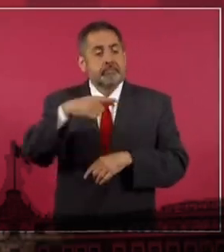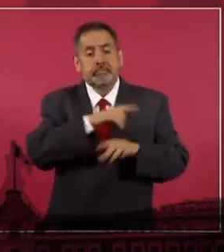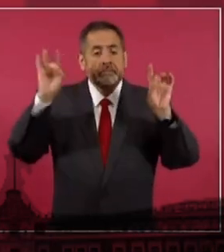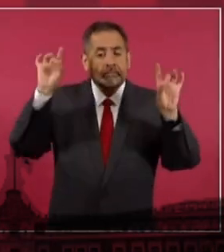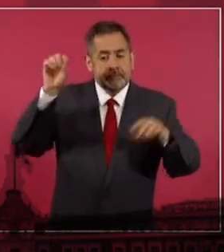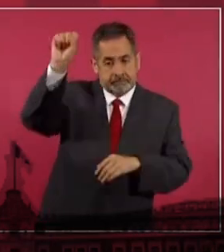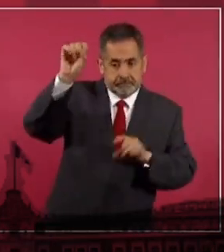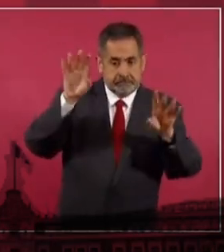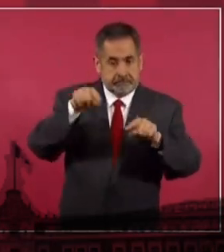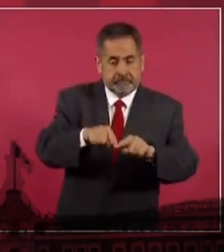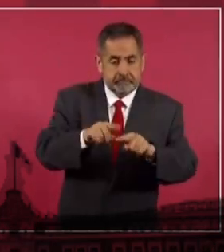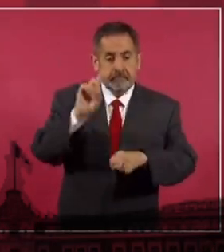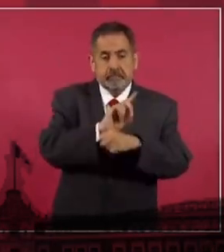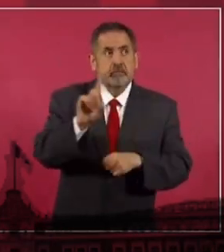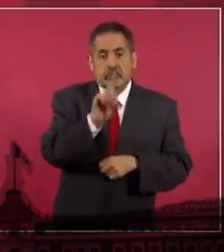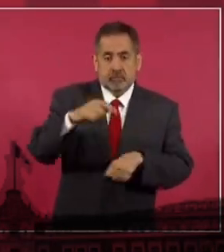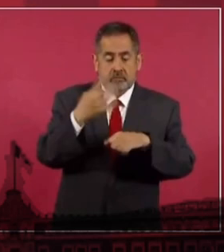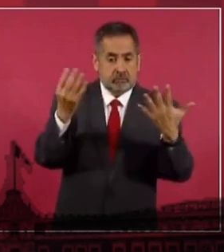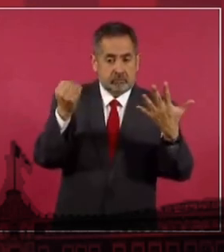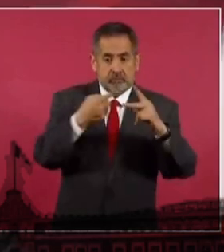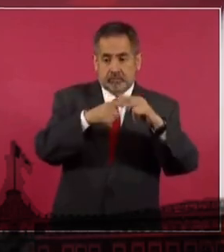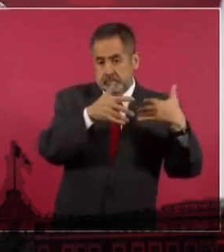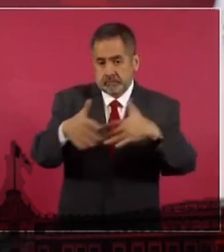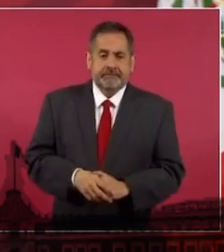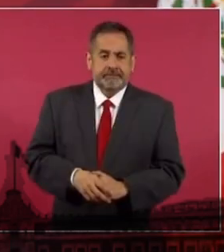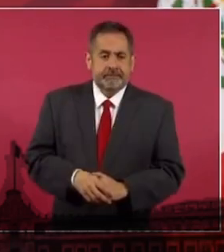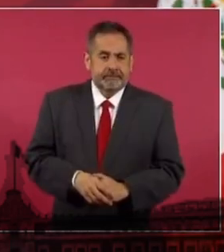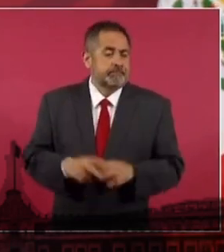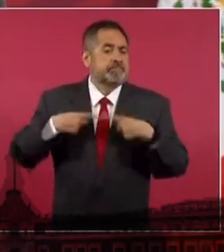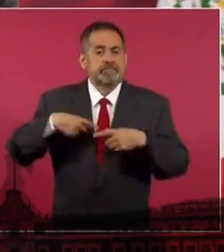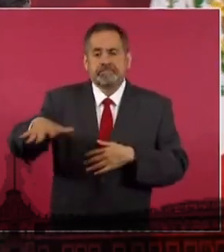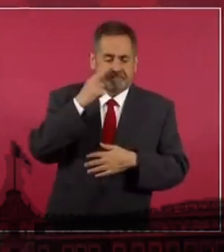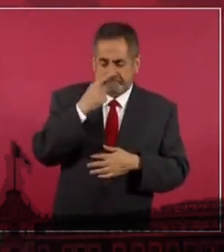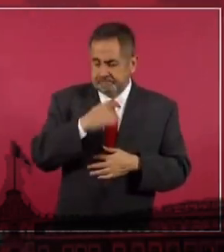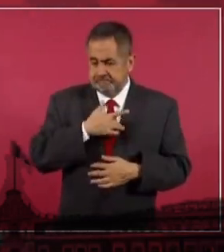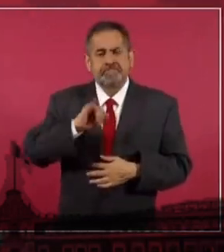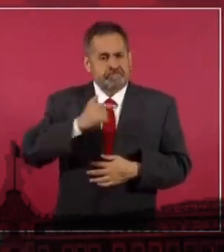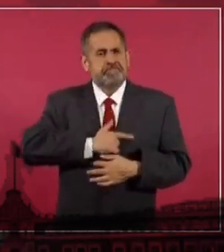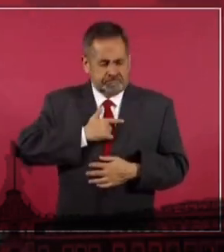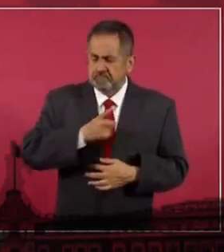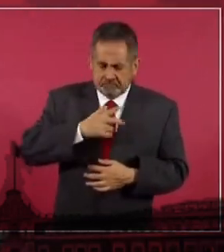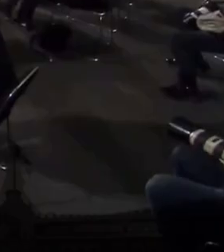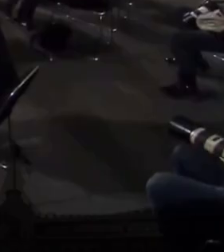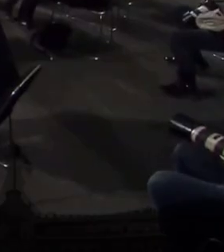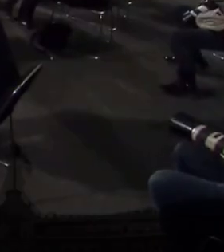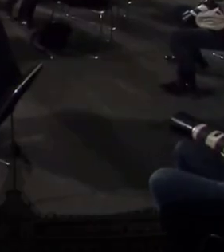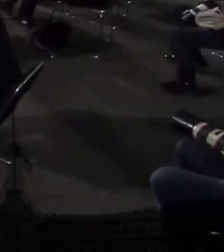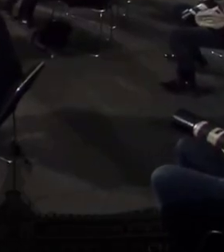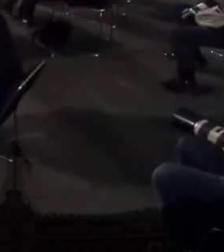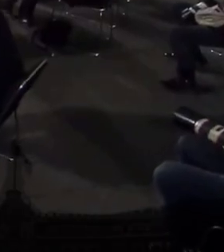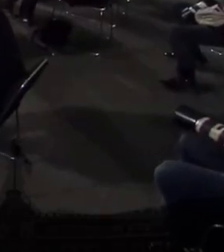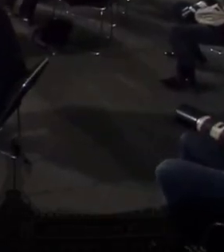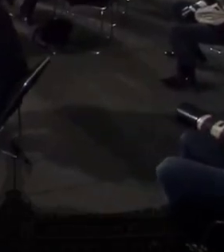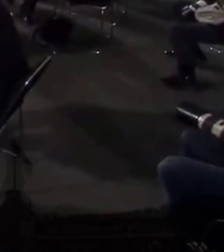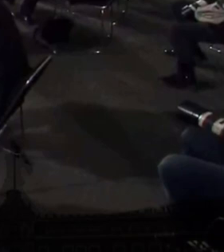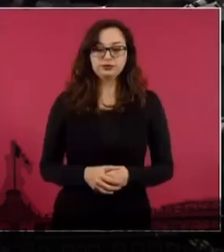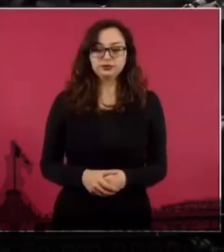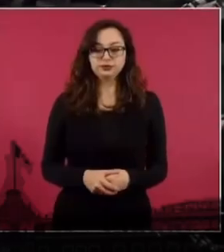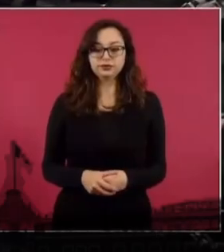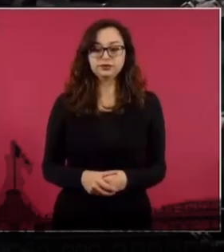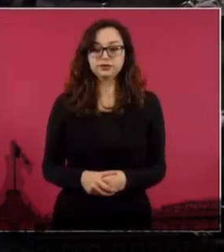Ángel de la Independencia el domingo a las 9. Ah, que van a ver acarreados. La gente viene por su propio pie, por su propia voluntad. Si no tuviésemos